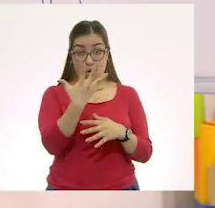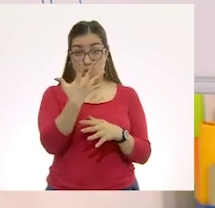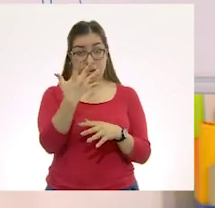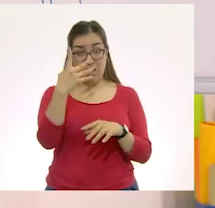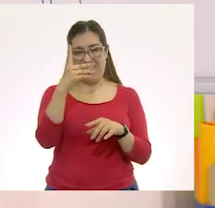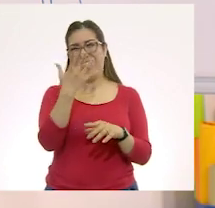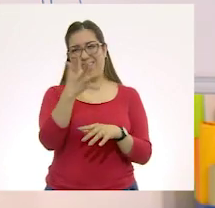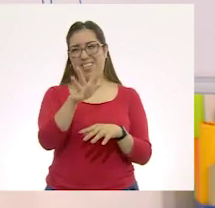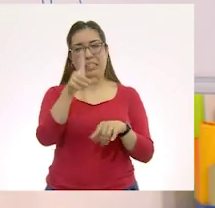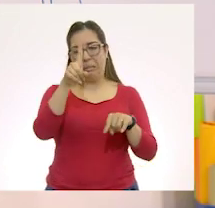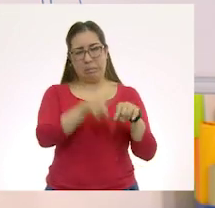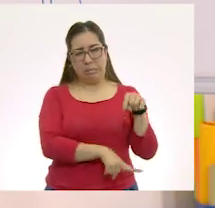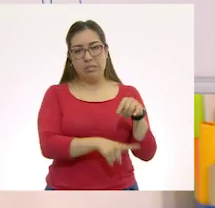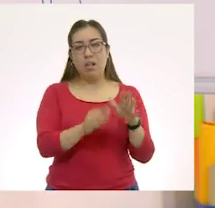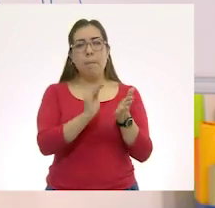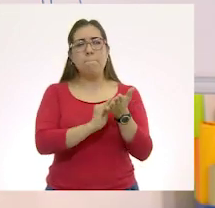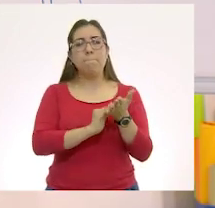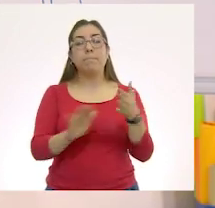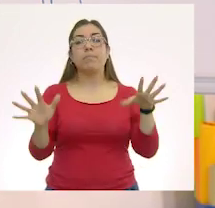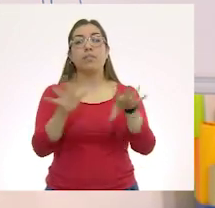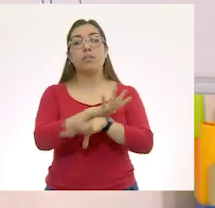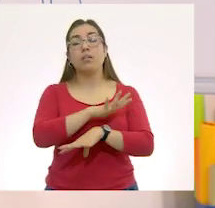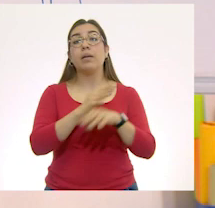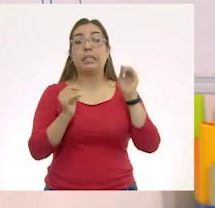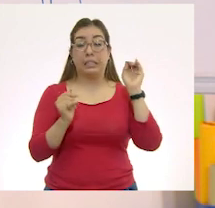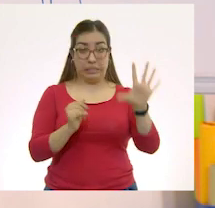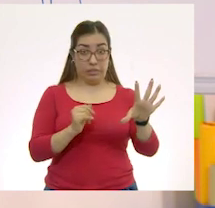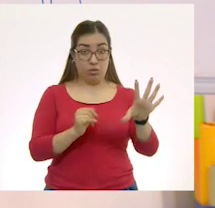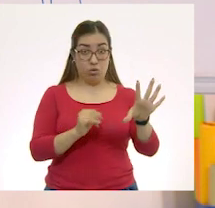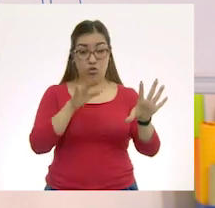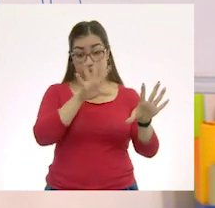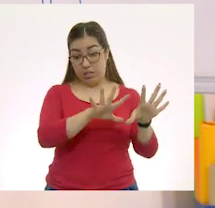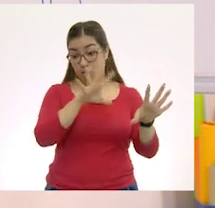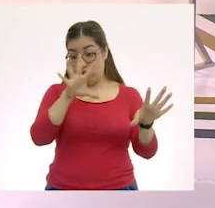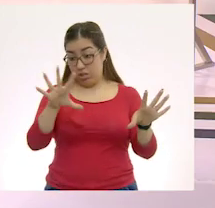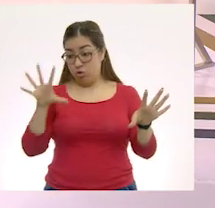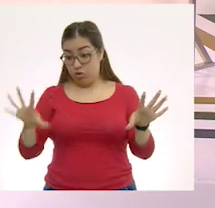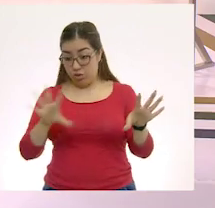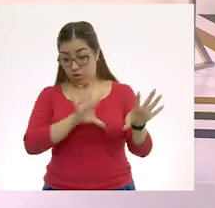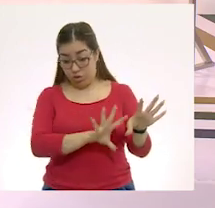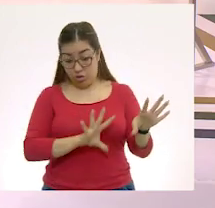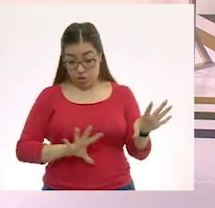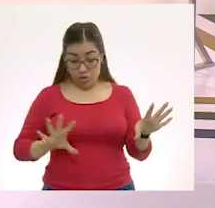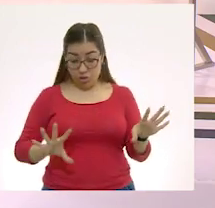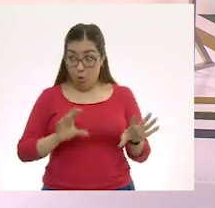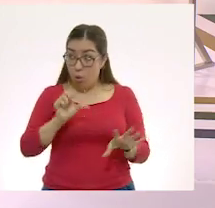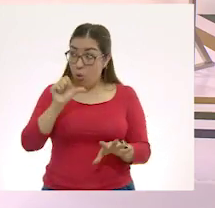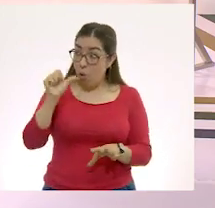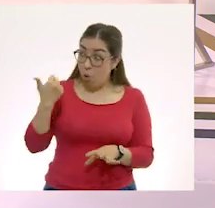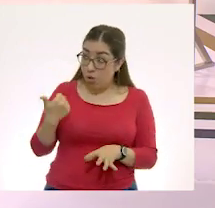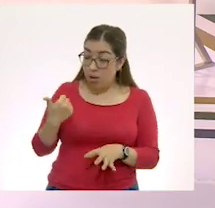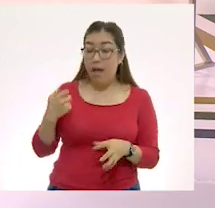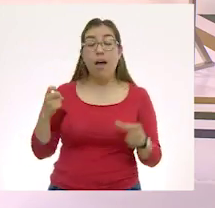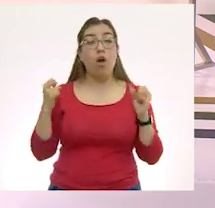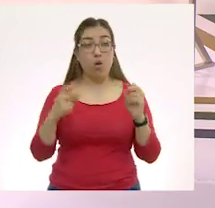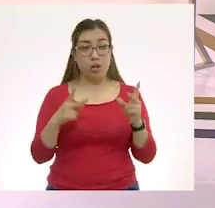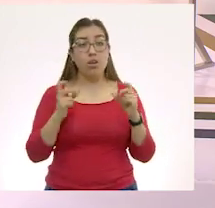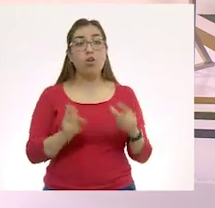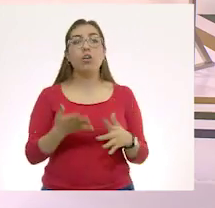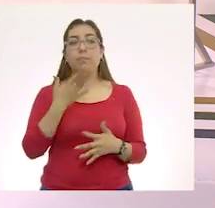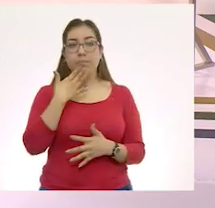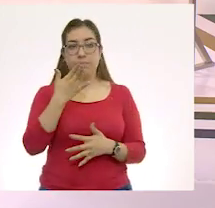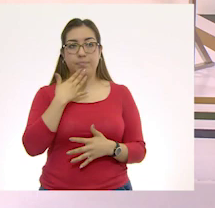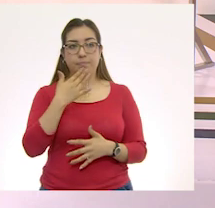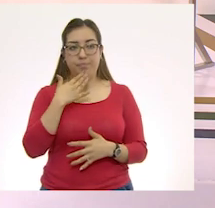vamos a hacerlo vamos a ver entonces vamos a construir otra sucesión de cinco en cinco otra maestra con las cincuenta que